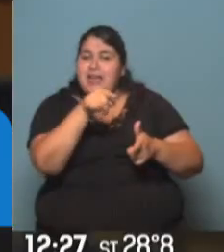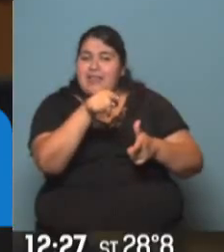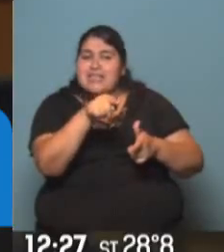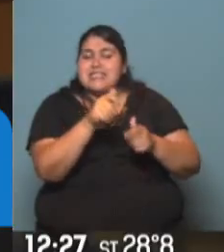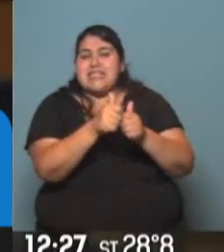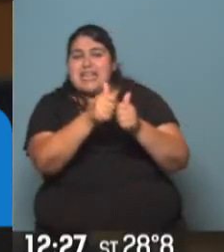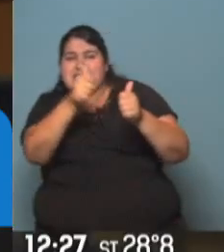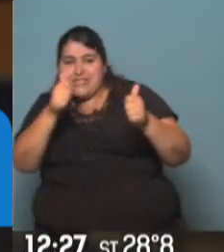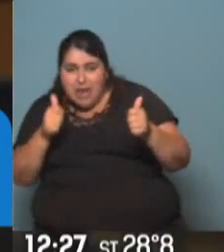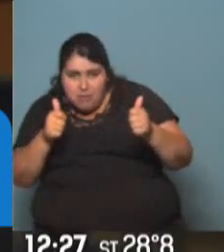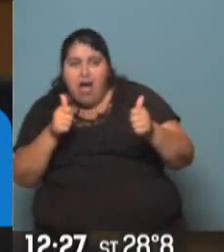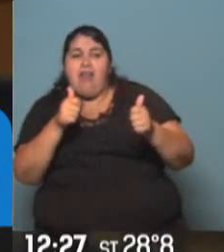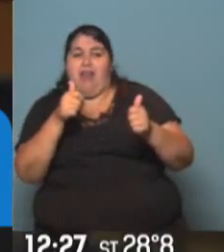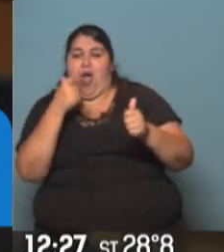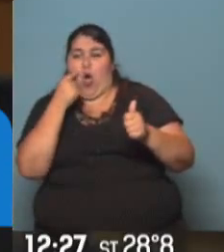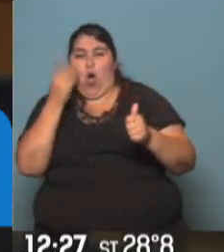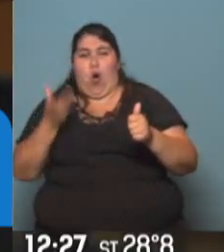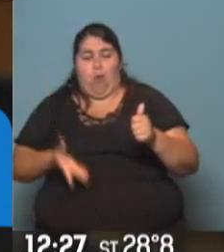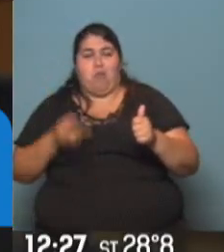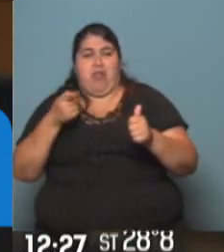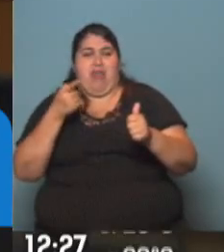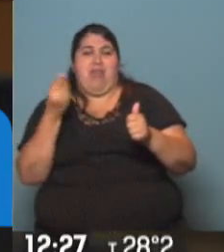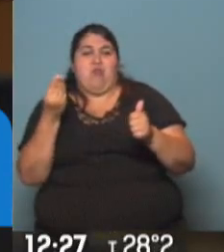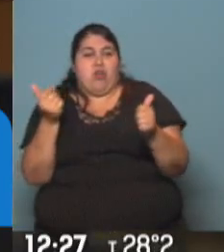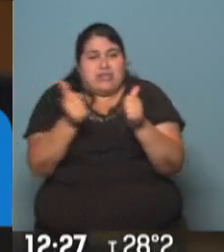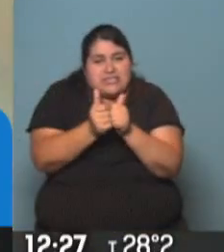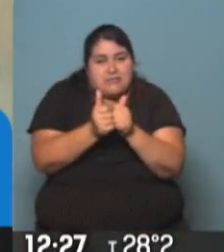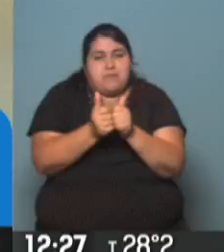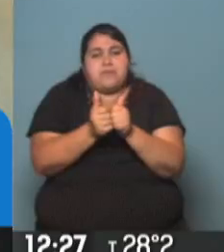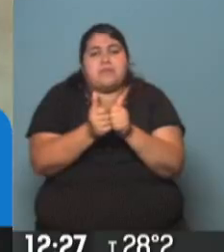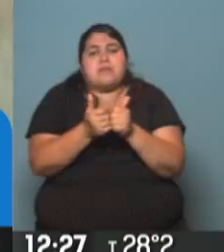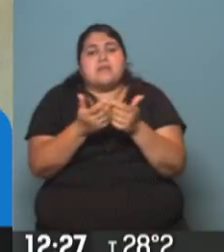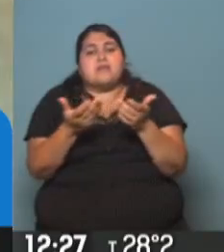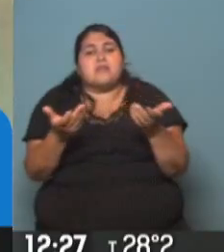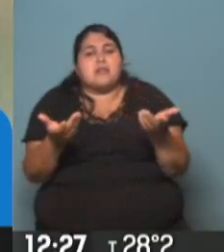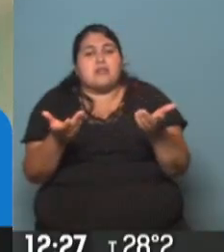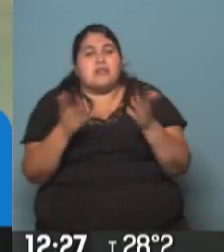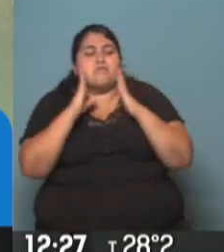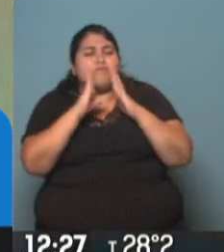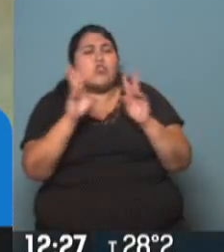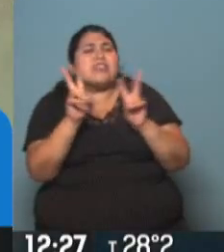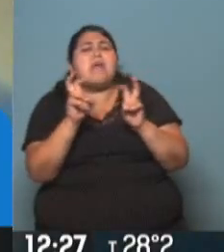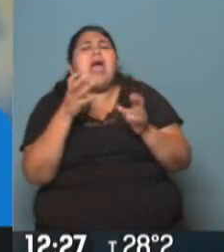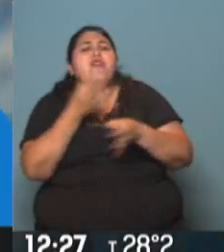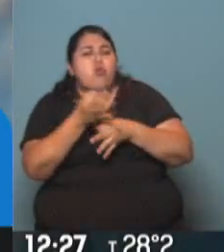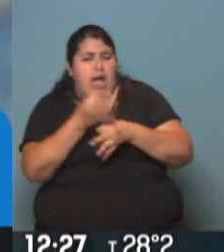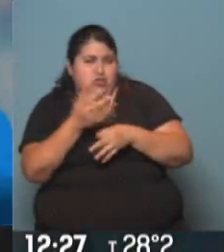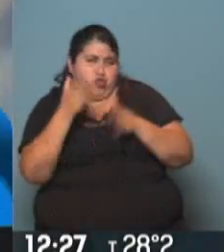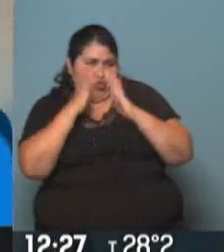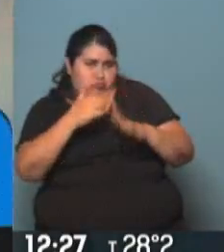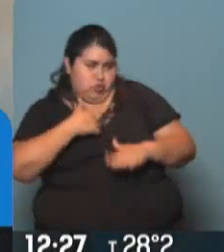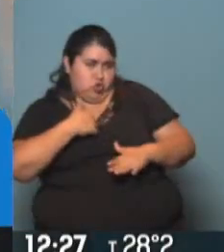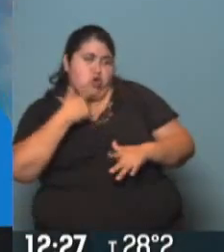una relación violenta que una mujer que tiene los recursos para salir los dos me refiero a la cuestión es educacional no porque quien tiene más recursos